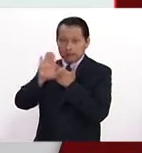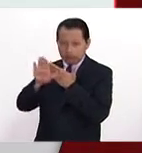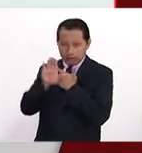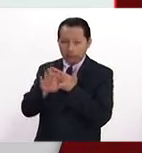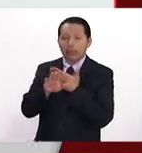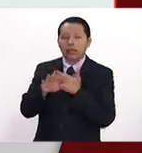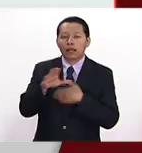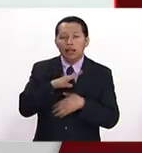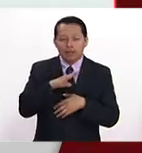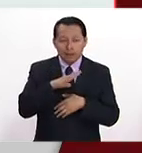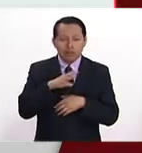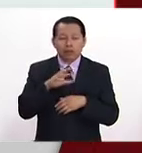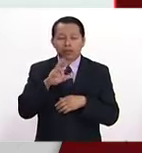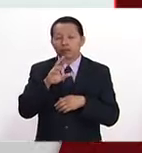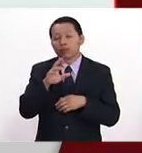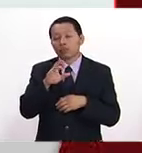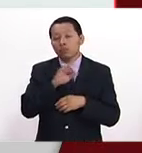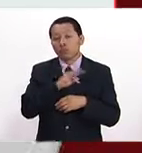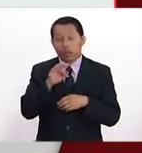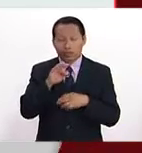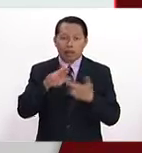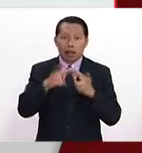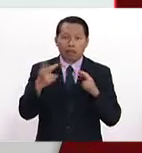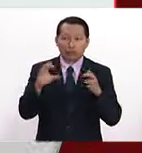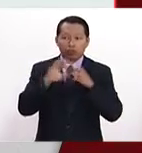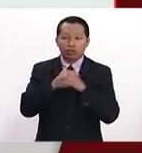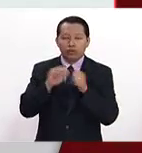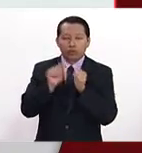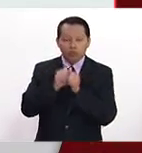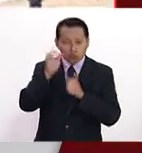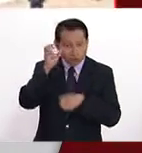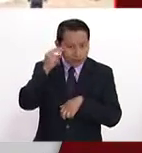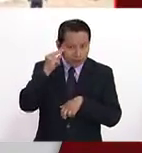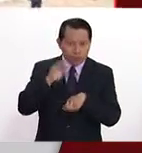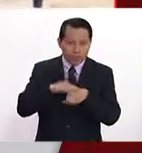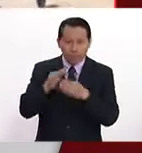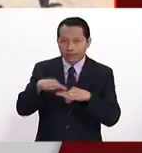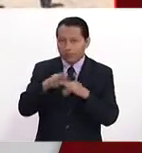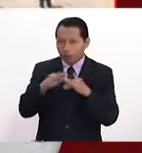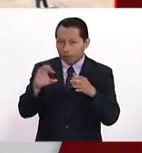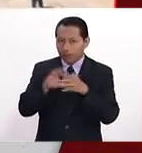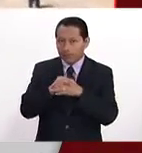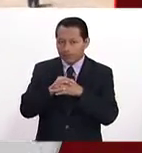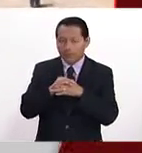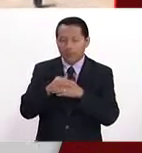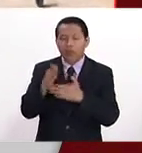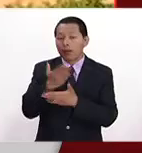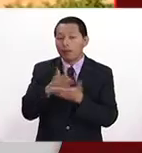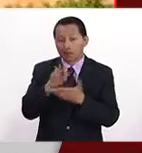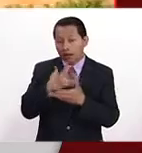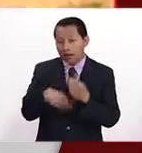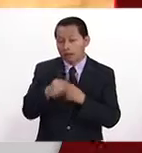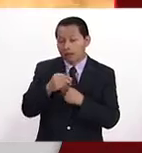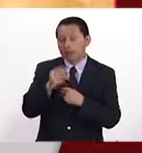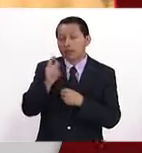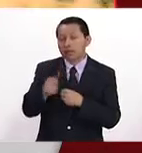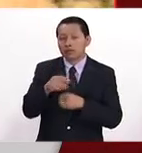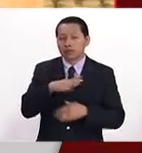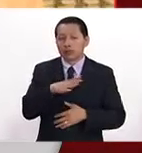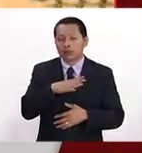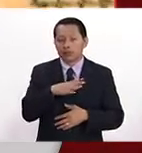mantiene una relación muy estrecha con China, ¿no? Su principal aliado en la región. Y por la otra parte,